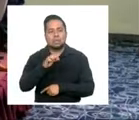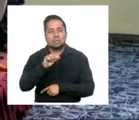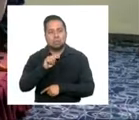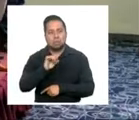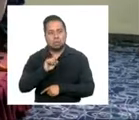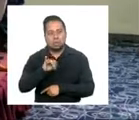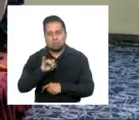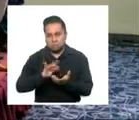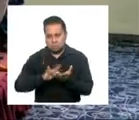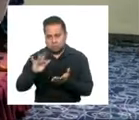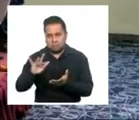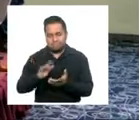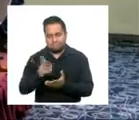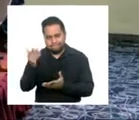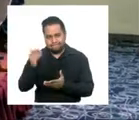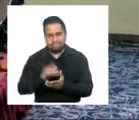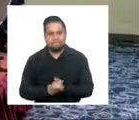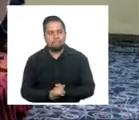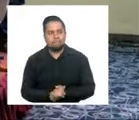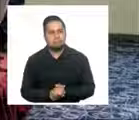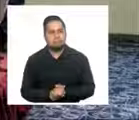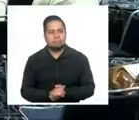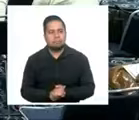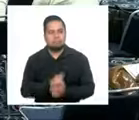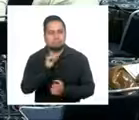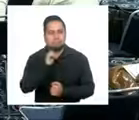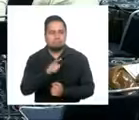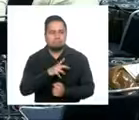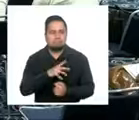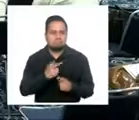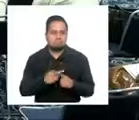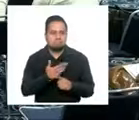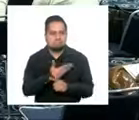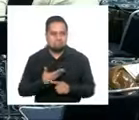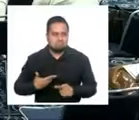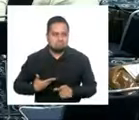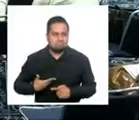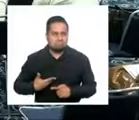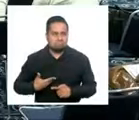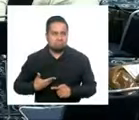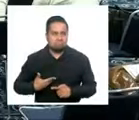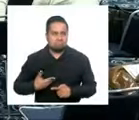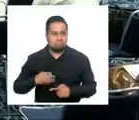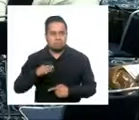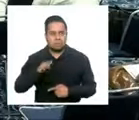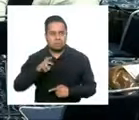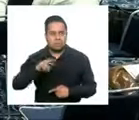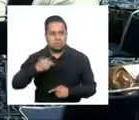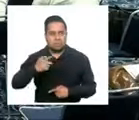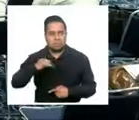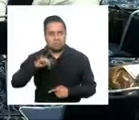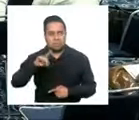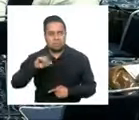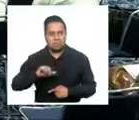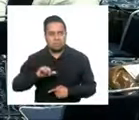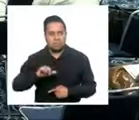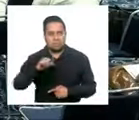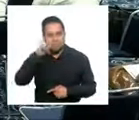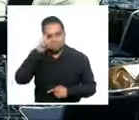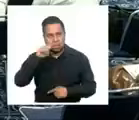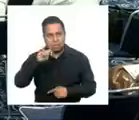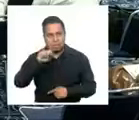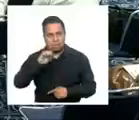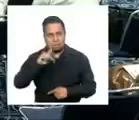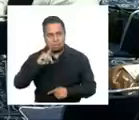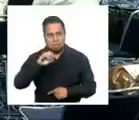Conde, muchas gracias, Yesondí, muchas gracias. Y creo que también está la presidenta Brígida Santiago de